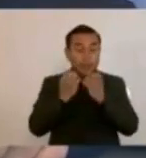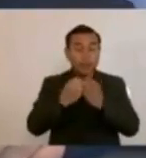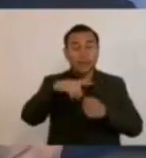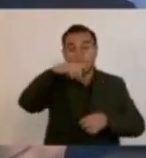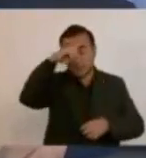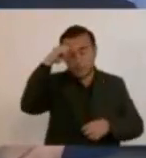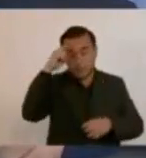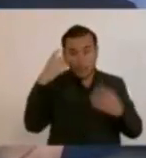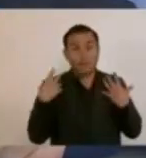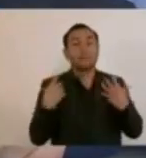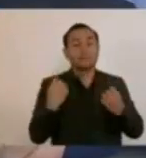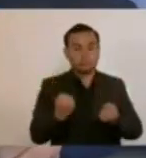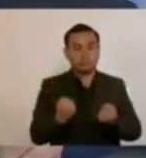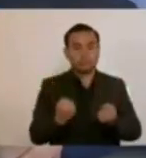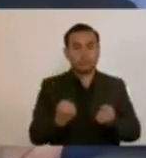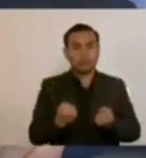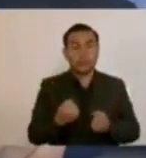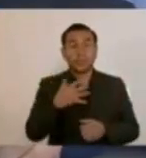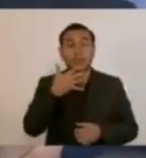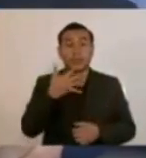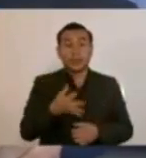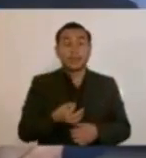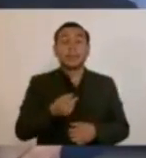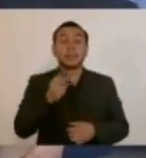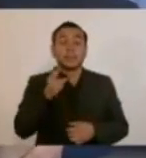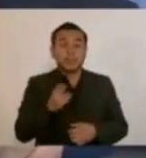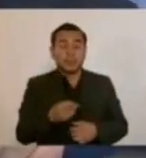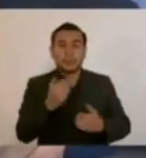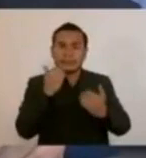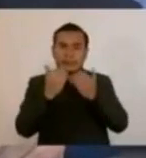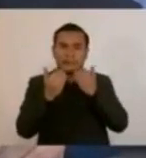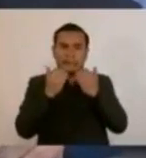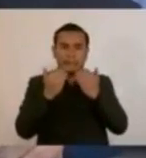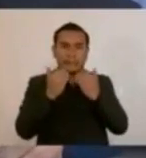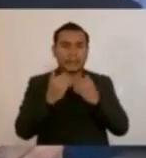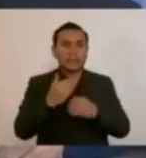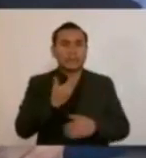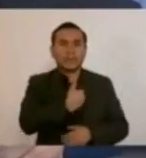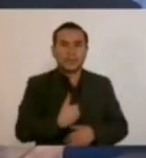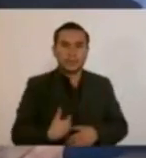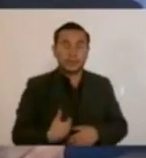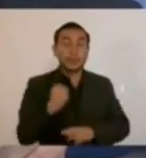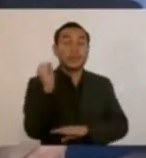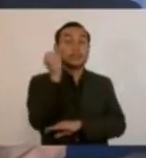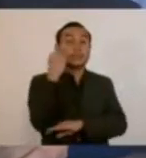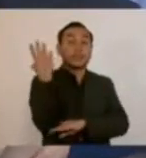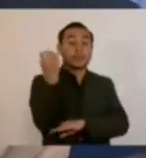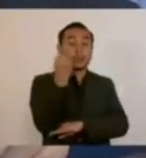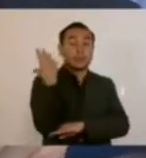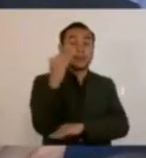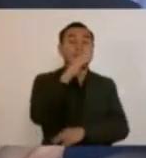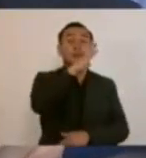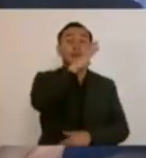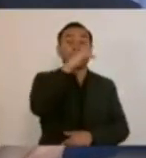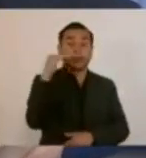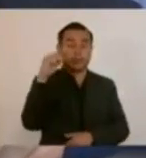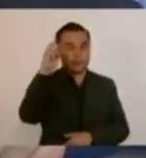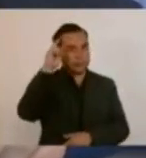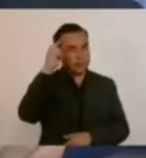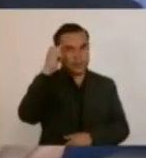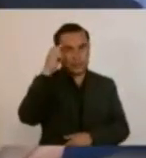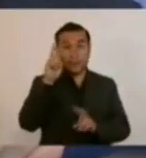crisis nacional. Como usted bien lo manifiesta, este tipo de emergencias son emergencias nacionales, no son solamente de